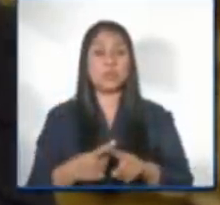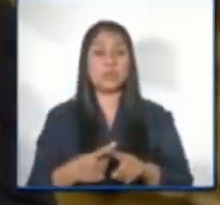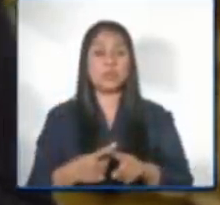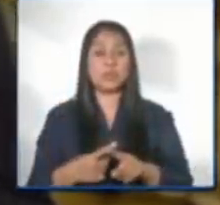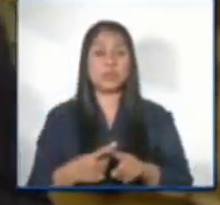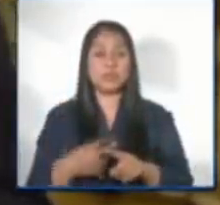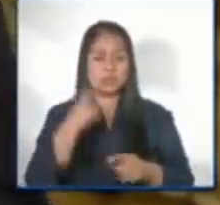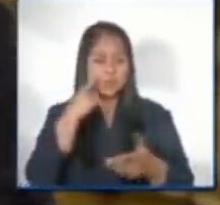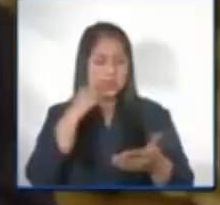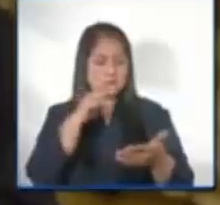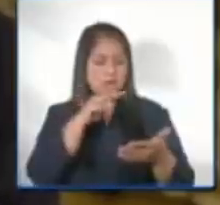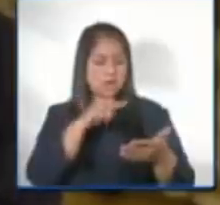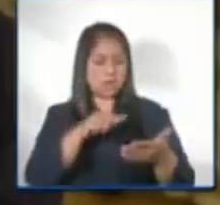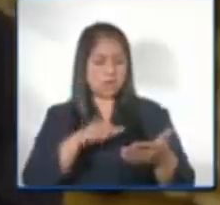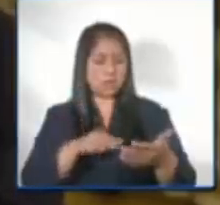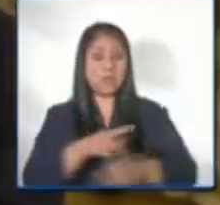leo la historia